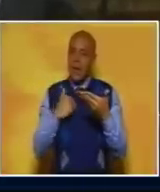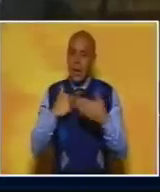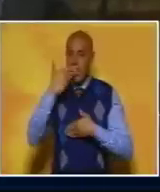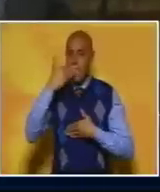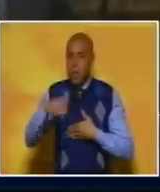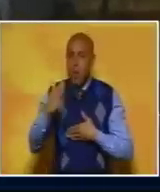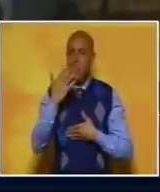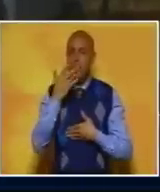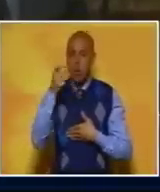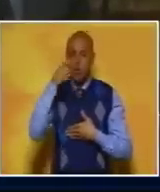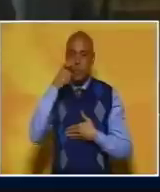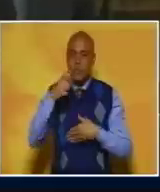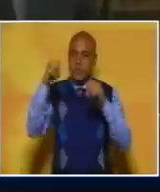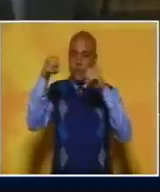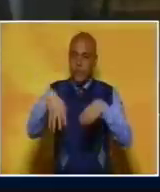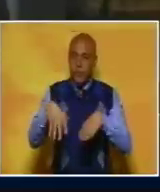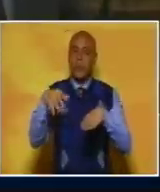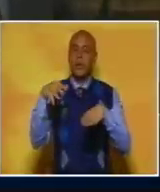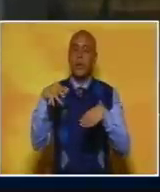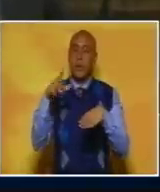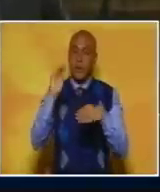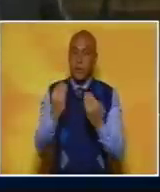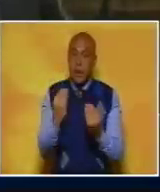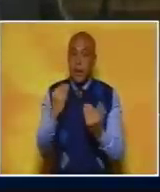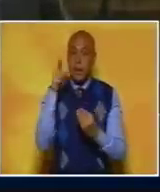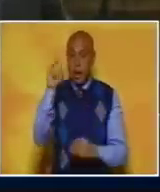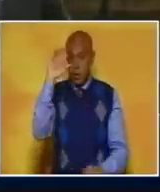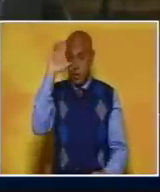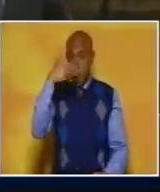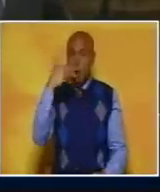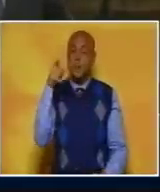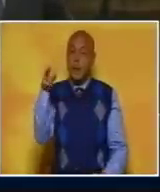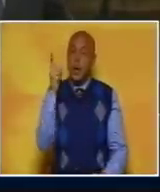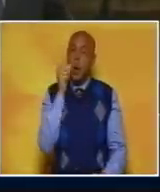de dimitir al entorno de Trump a fin de que el presidente deje